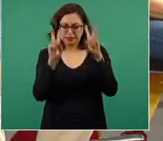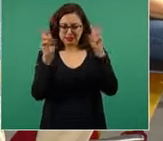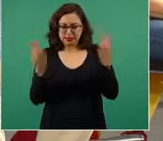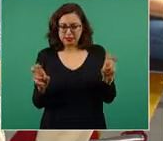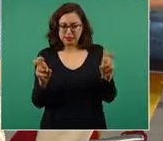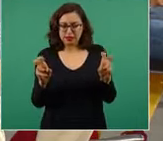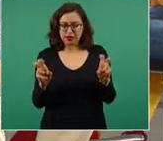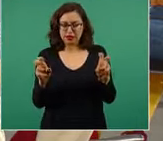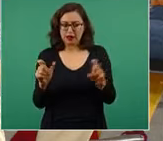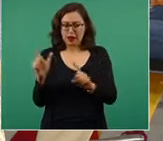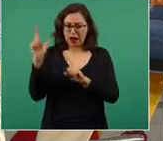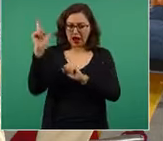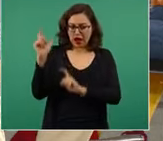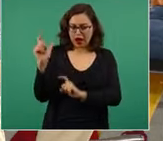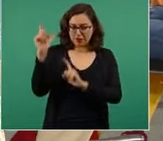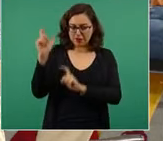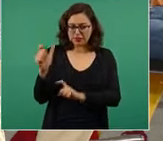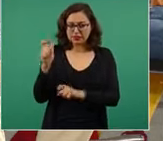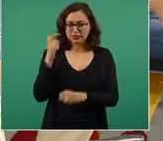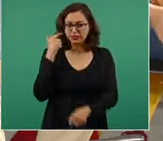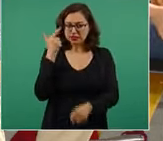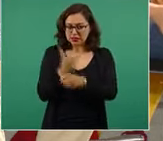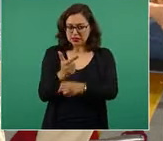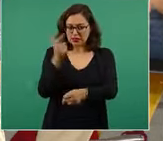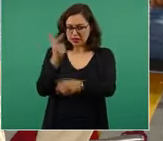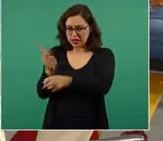usted dijo que iba a estar pendiente, que se encontraron